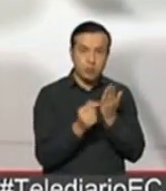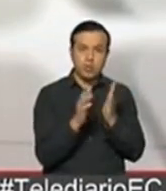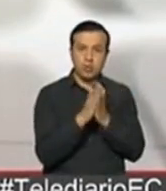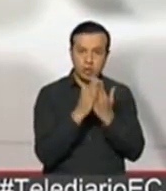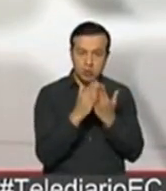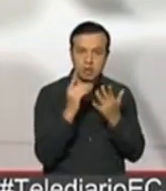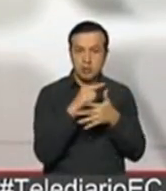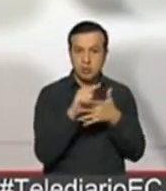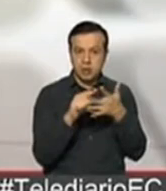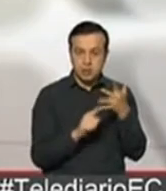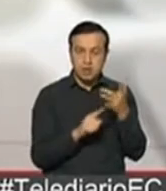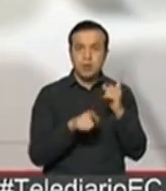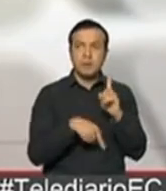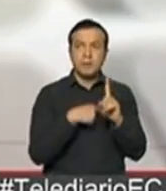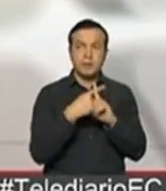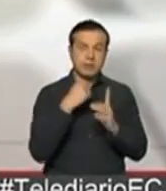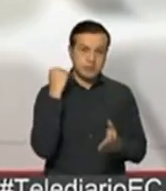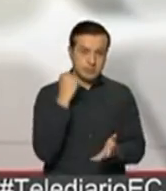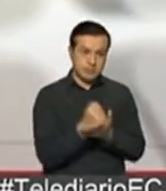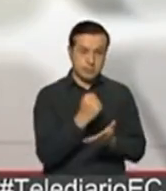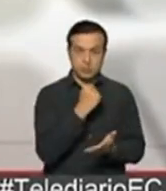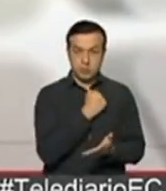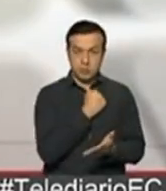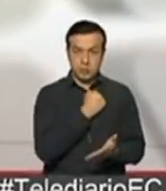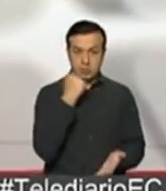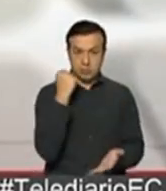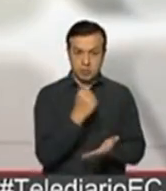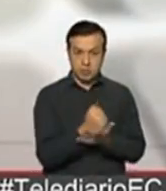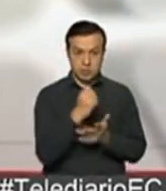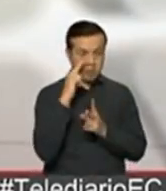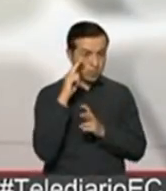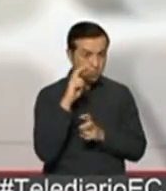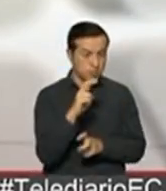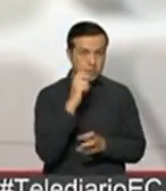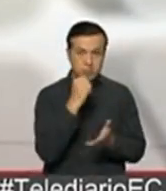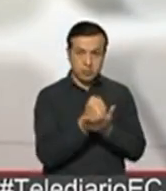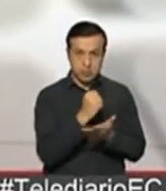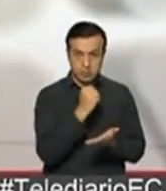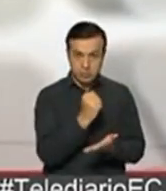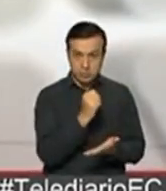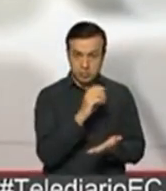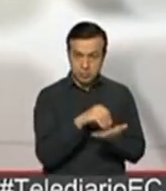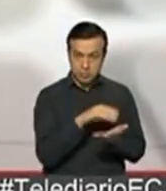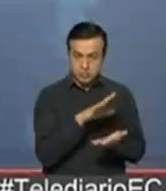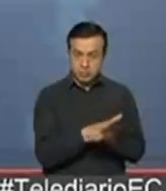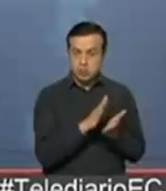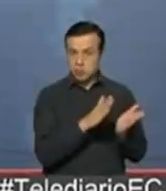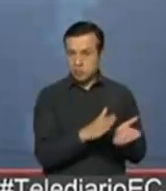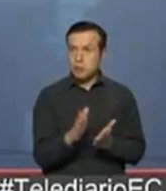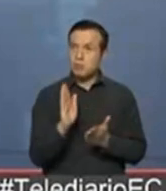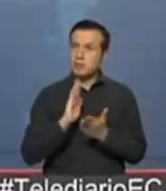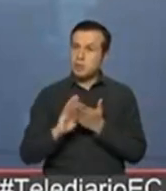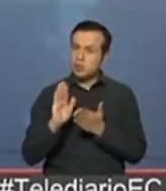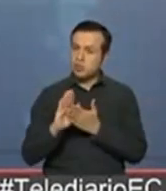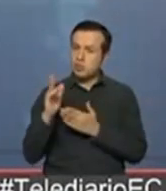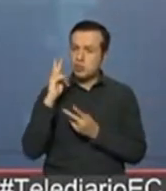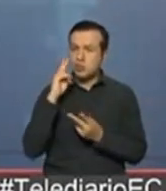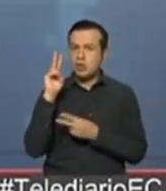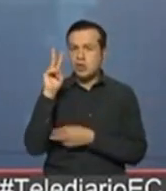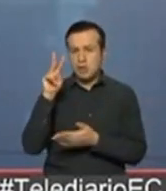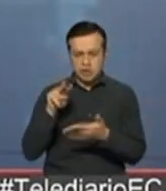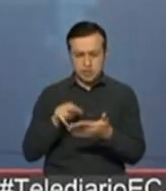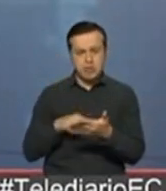a través de patentes por ejemplo cuando se trata de investigación aplicada le dio justamente perdón a la ley es justamente